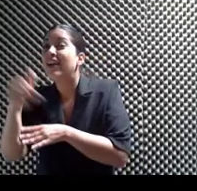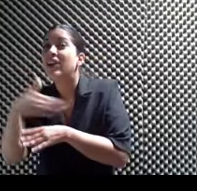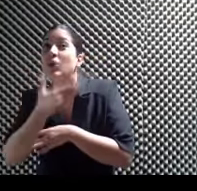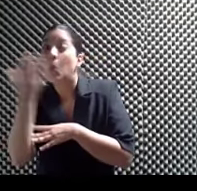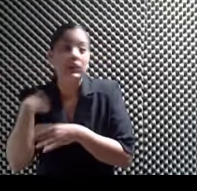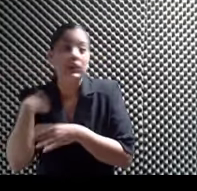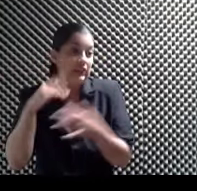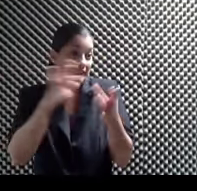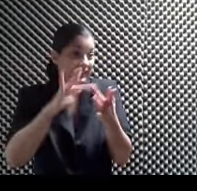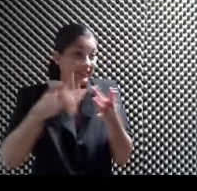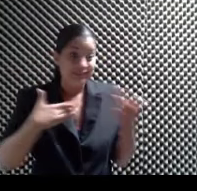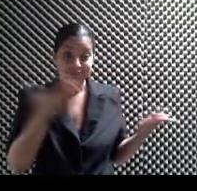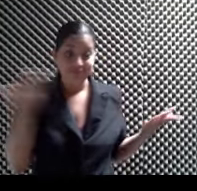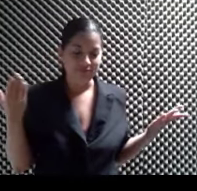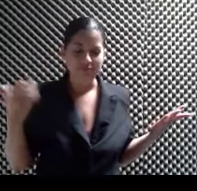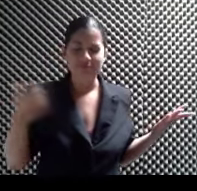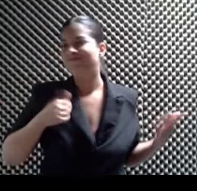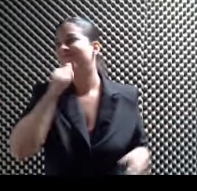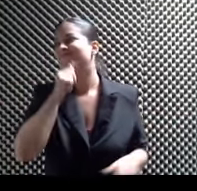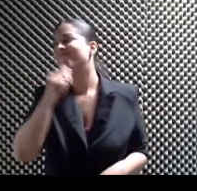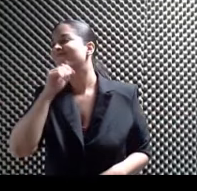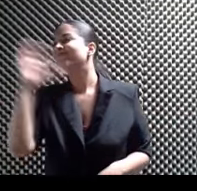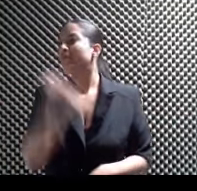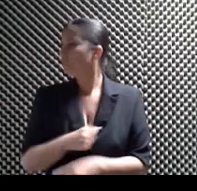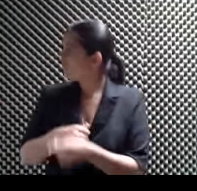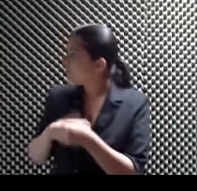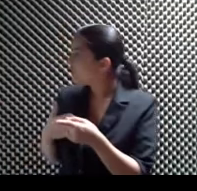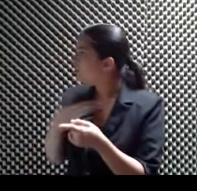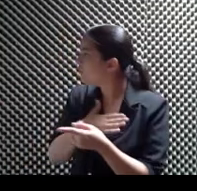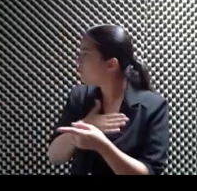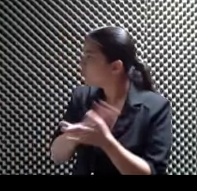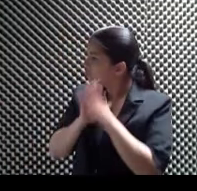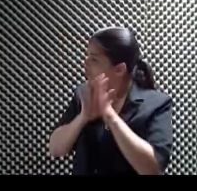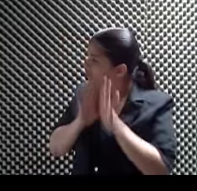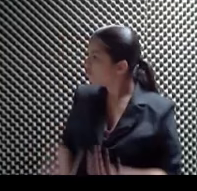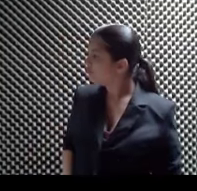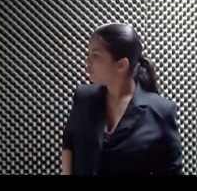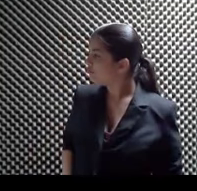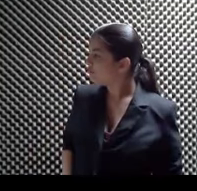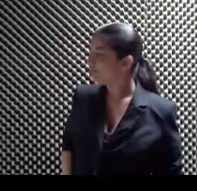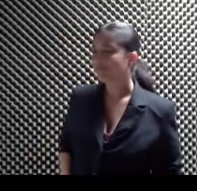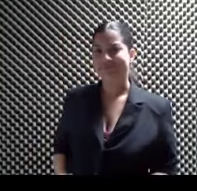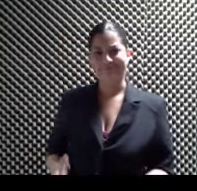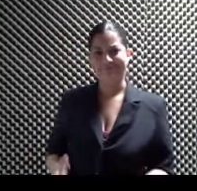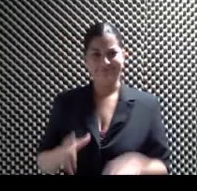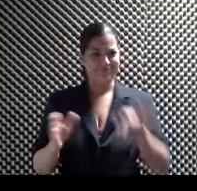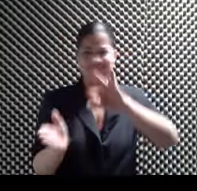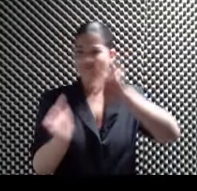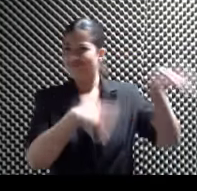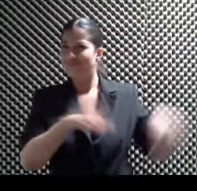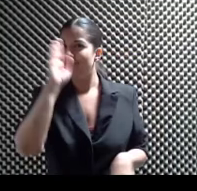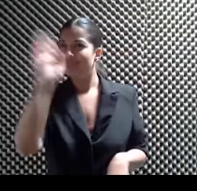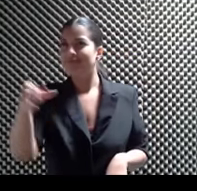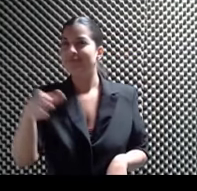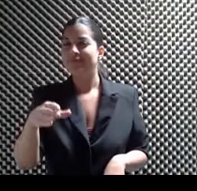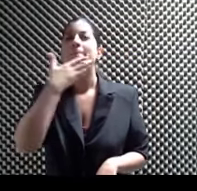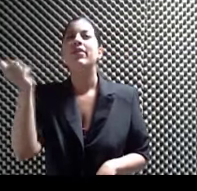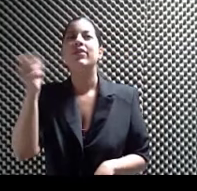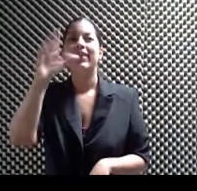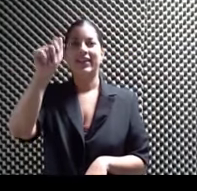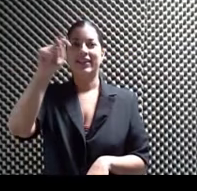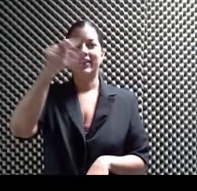tablet Voy a perder la tablet Baby relax No hagas mucho No pierdas la tablet Dale Sal de esa tablet Y cambia una mejor Con AT